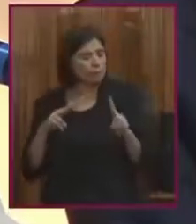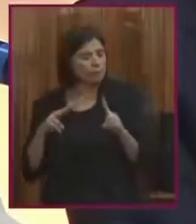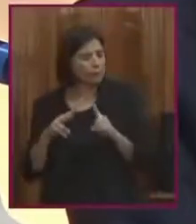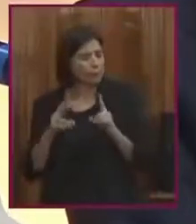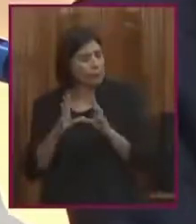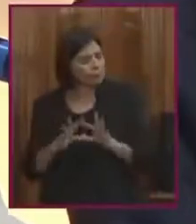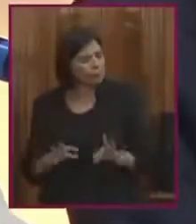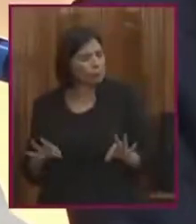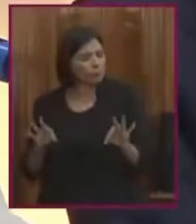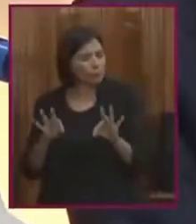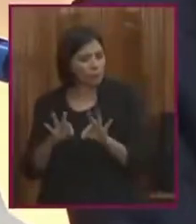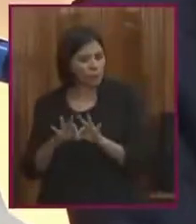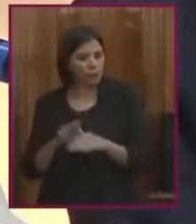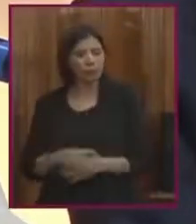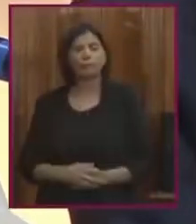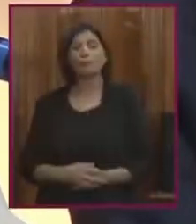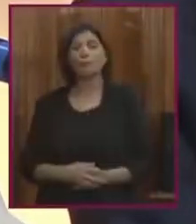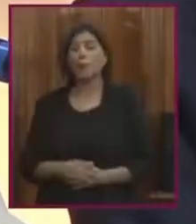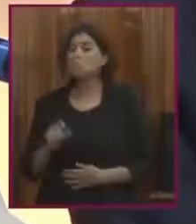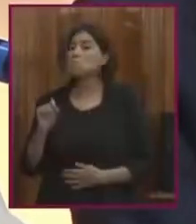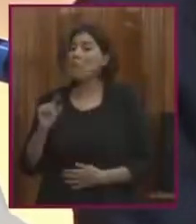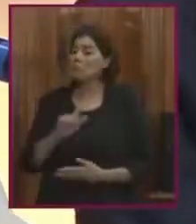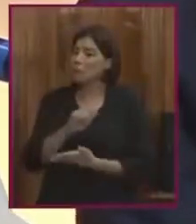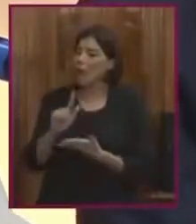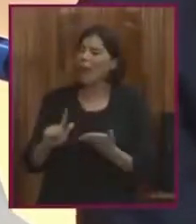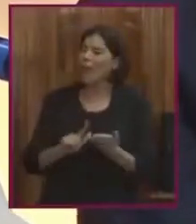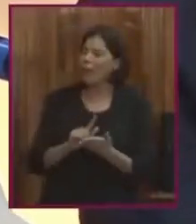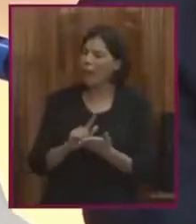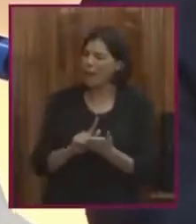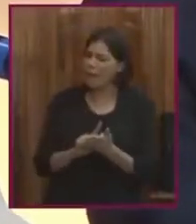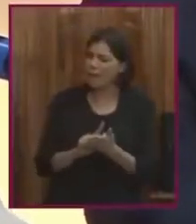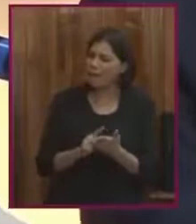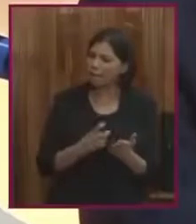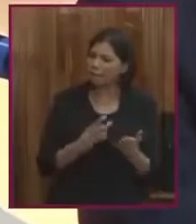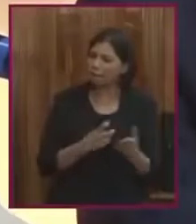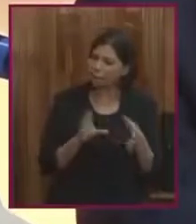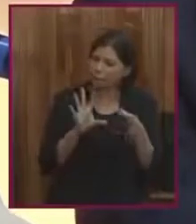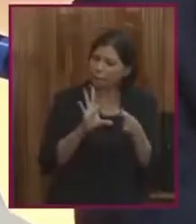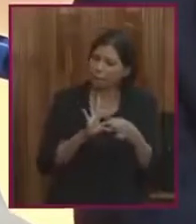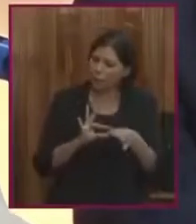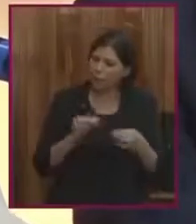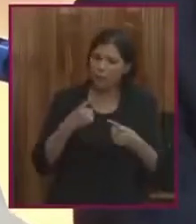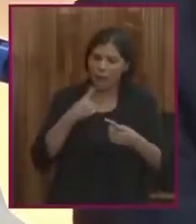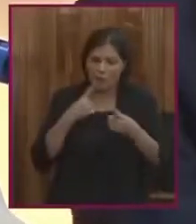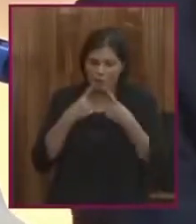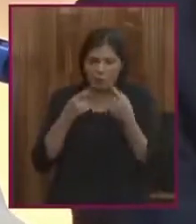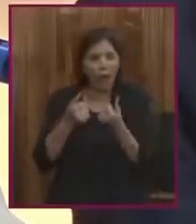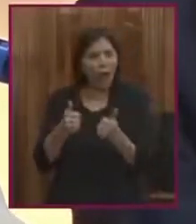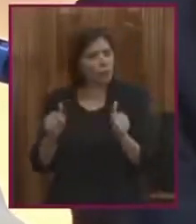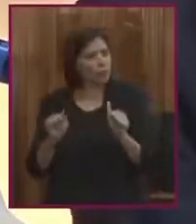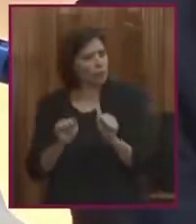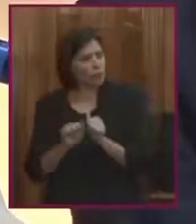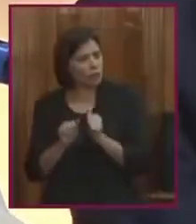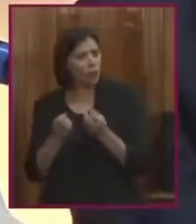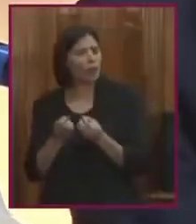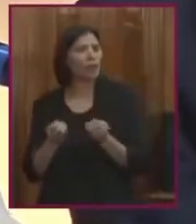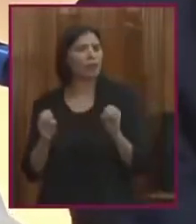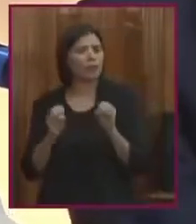fundamental. La ley también nos plantea que discutamos con las asociaciones, las